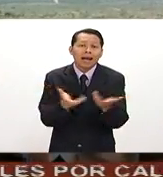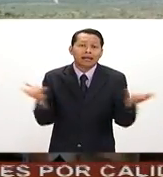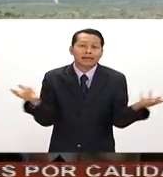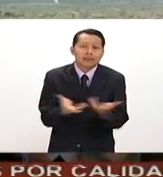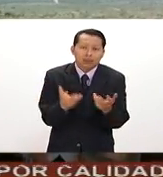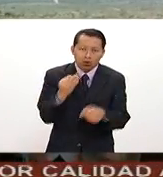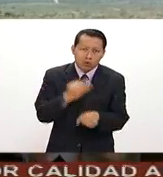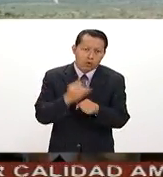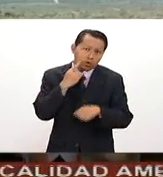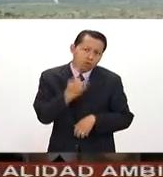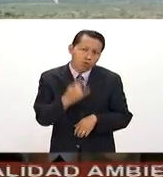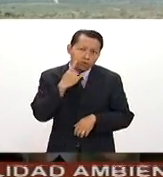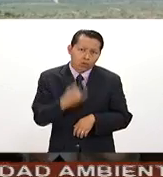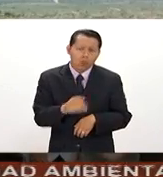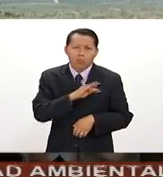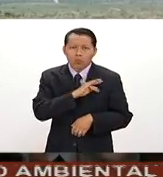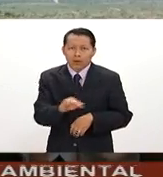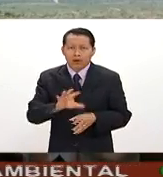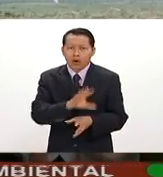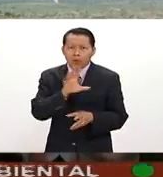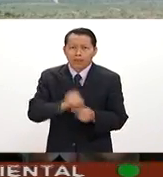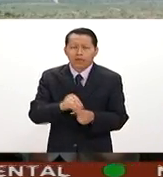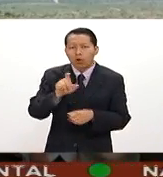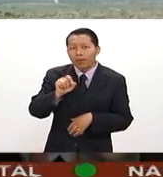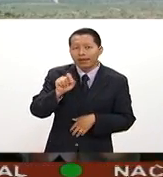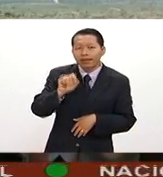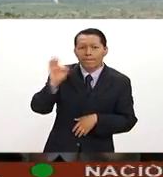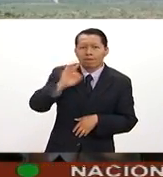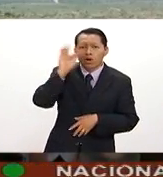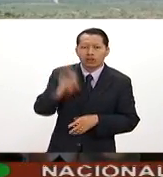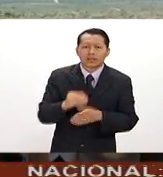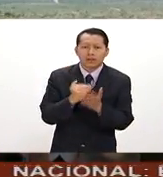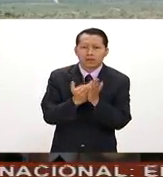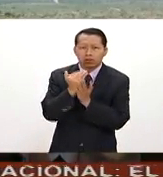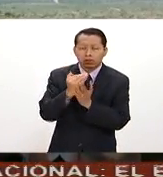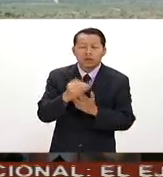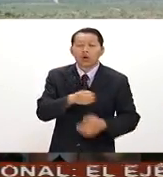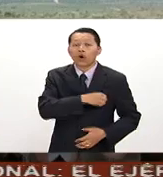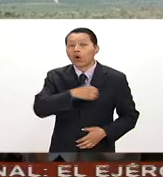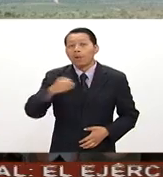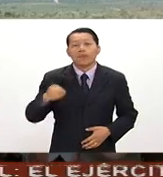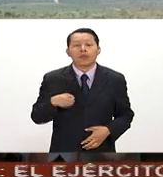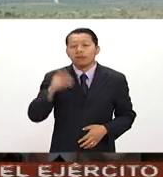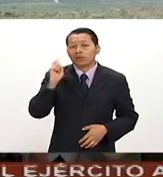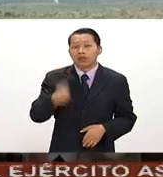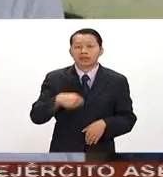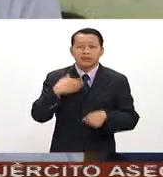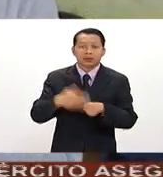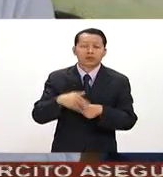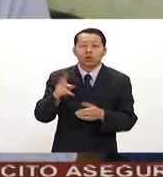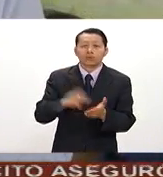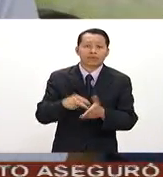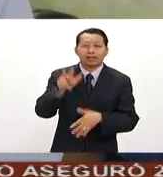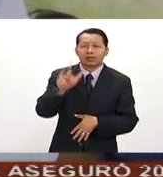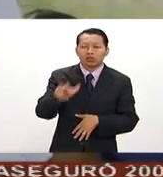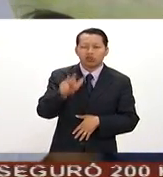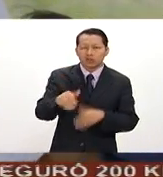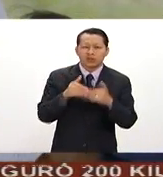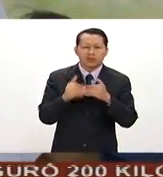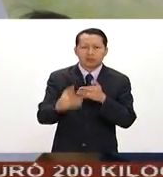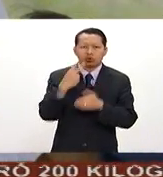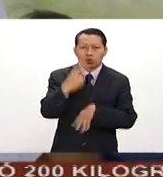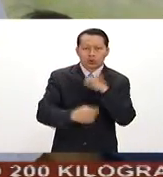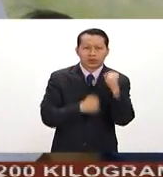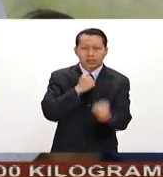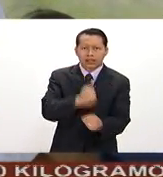de este esfuerzo casi poco más del 20%. El compromiso es que al 2018, es decir, de aquí a 2